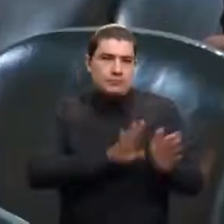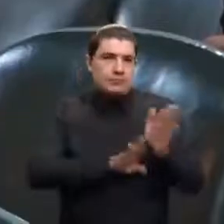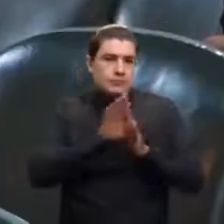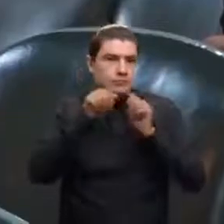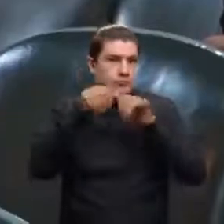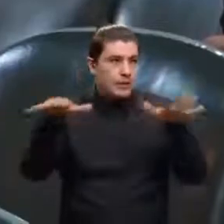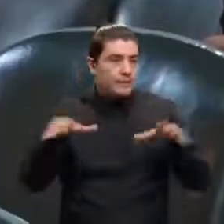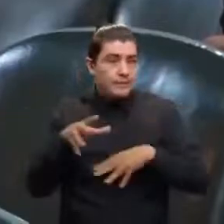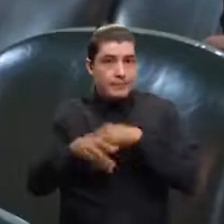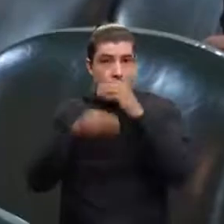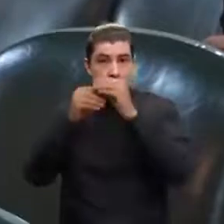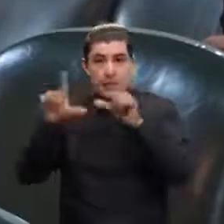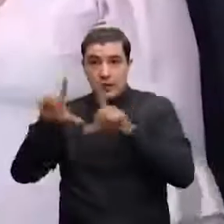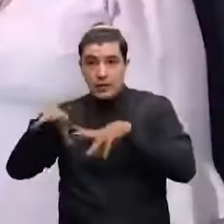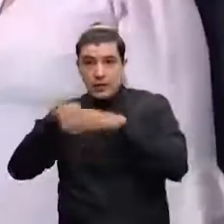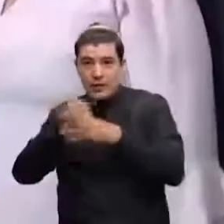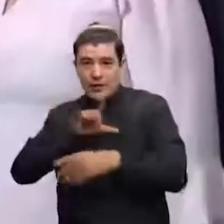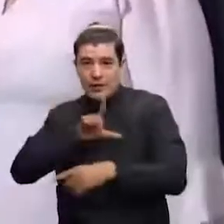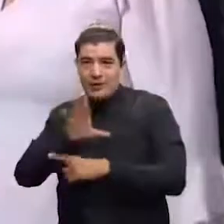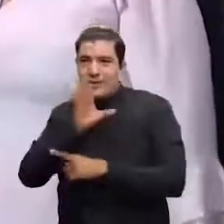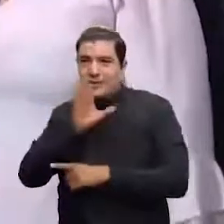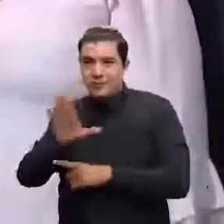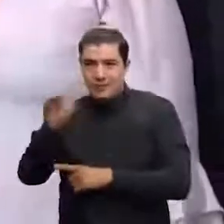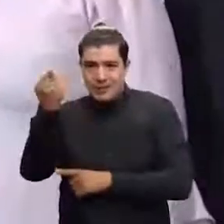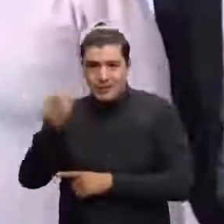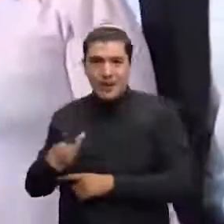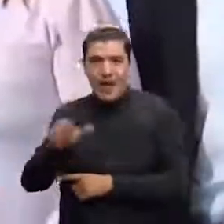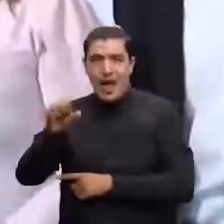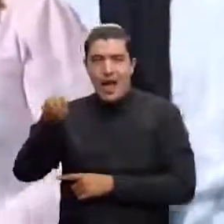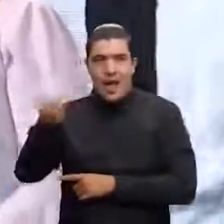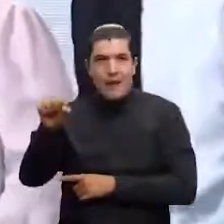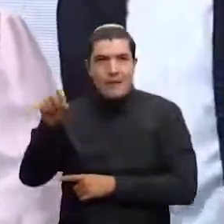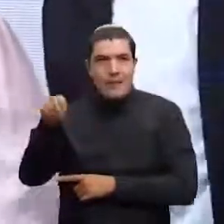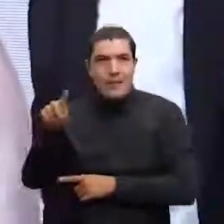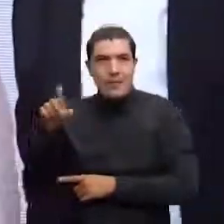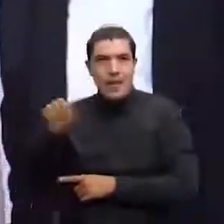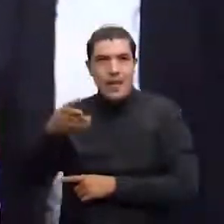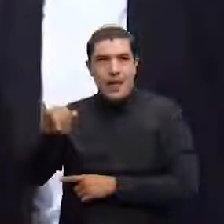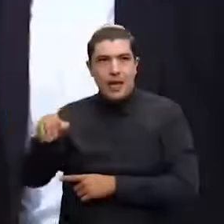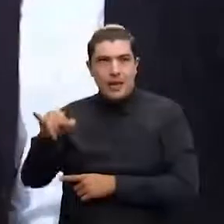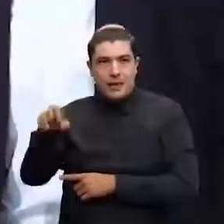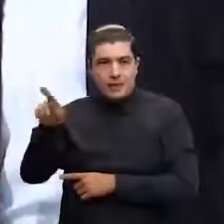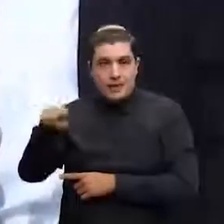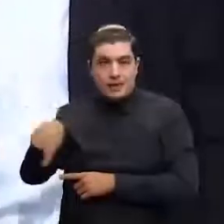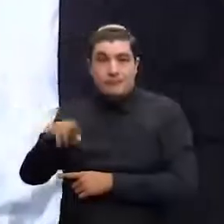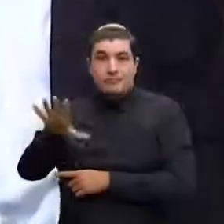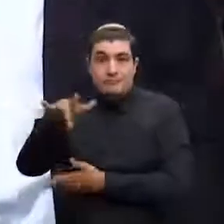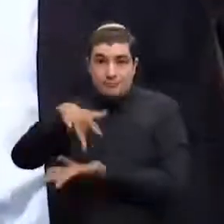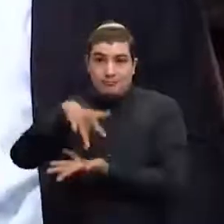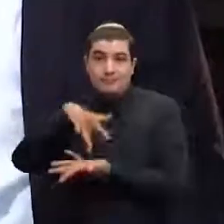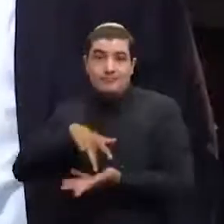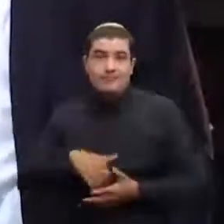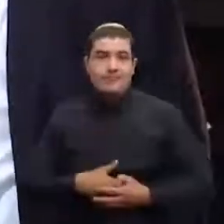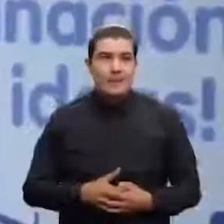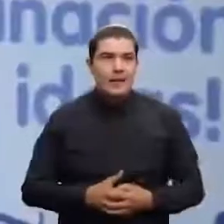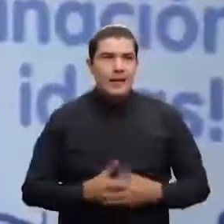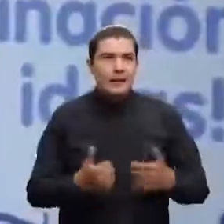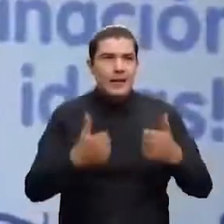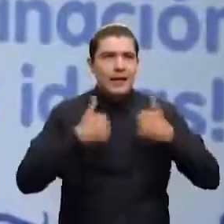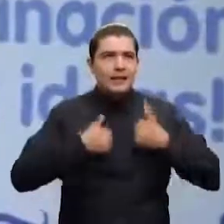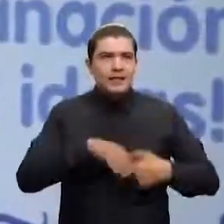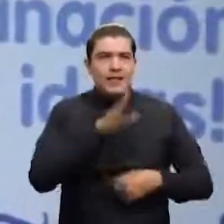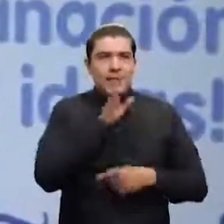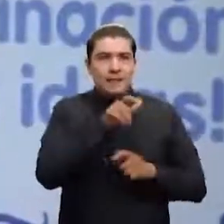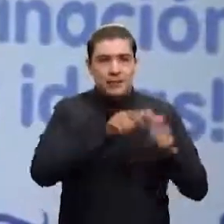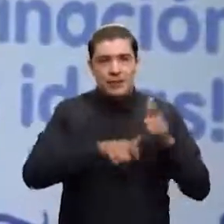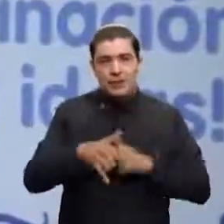el canal Tro, liderado por nuestra gerente Amanda Jaimes, hace parte de esta iniciativa. Este es un gran beneficio para los jóvenes. En